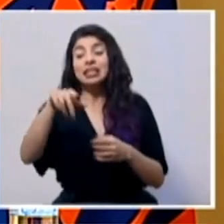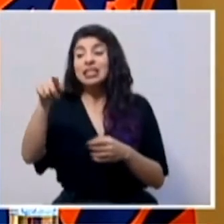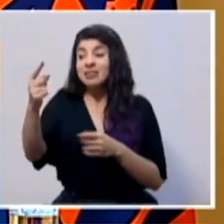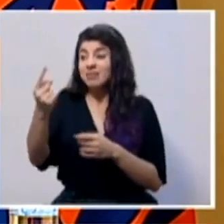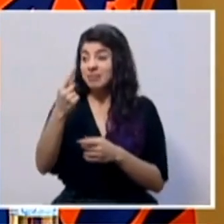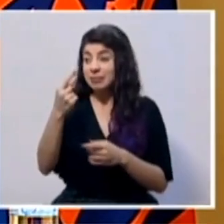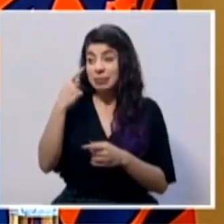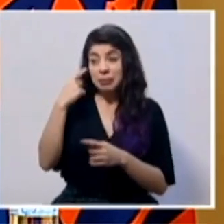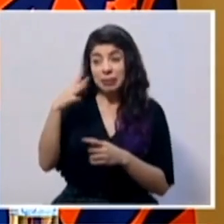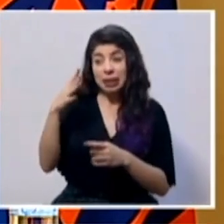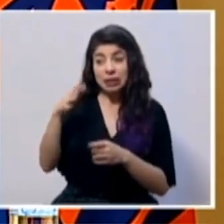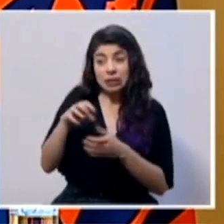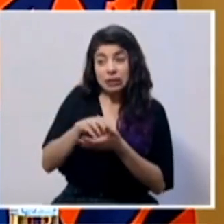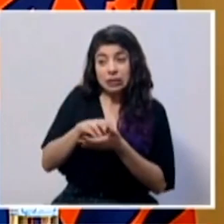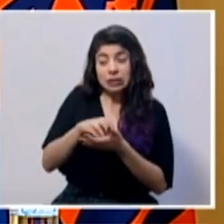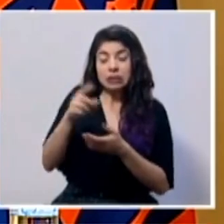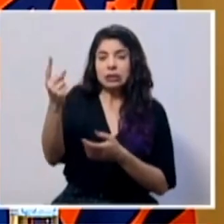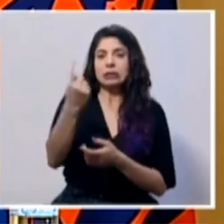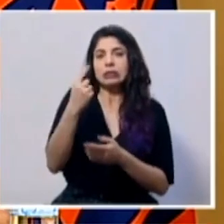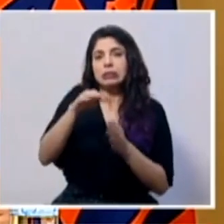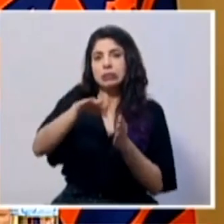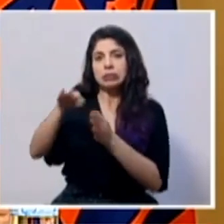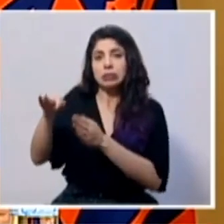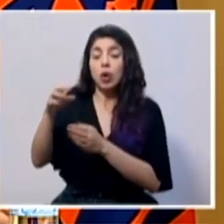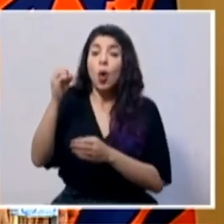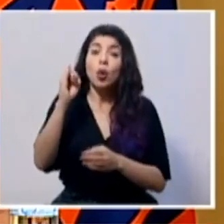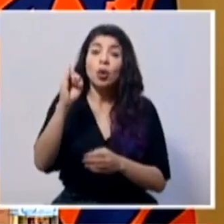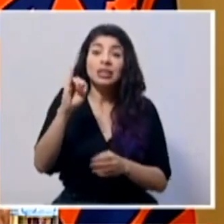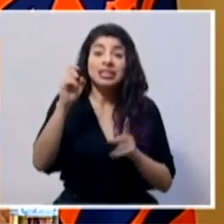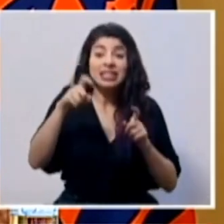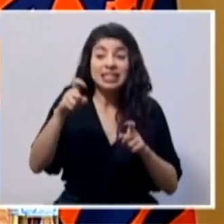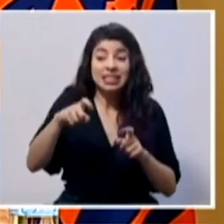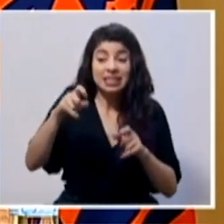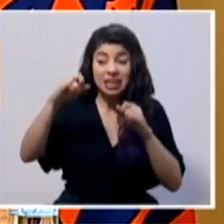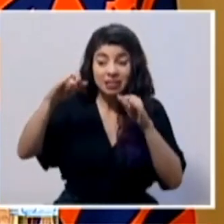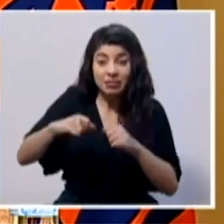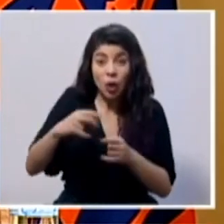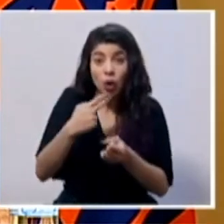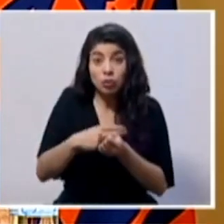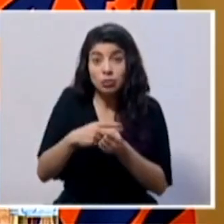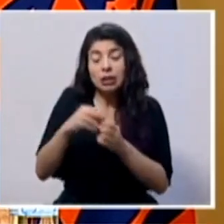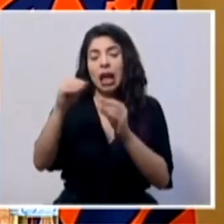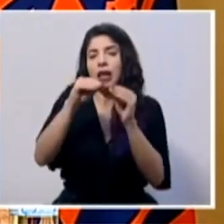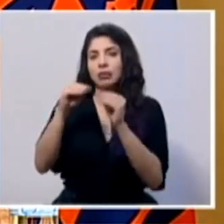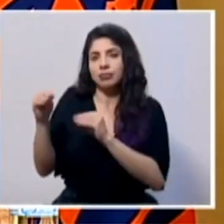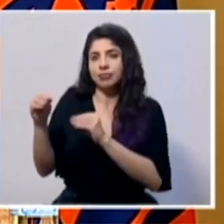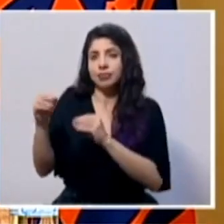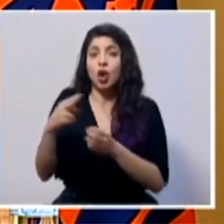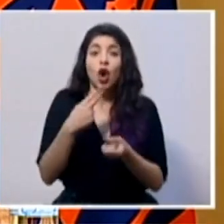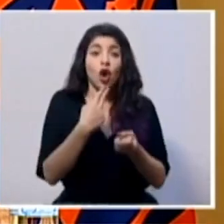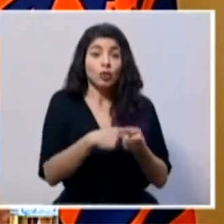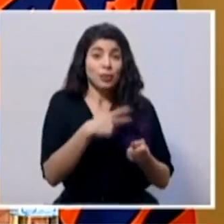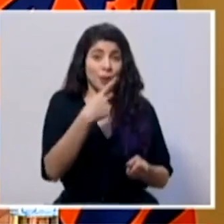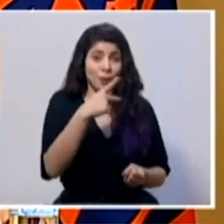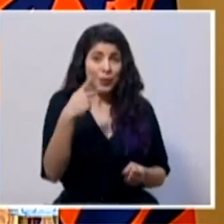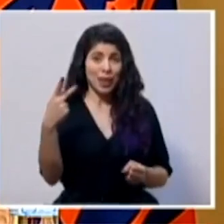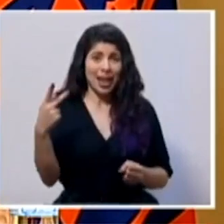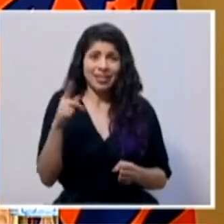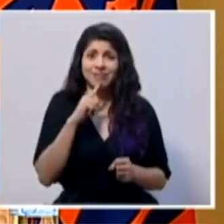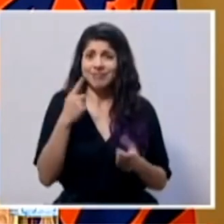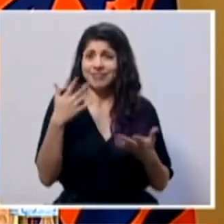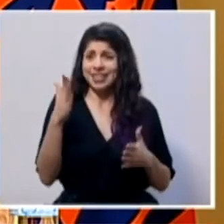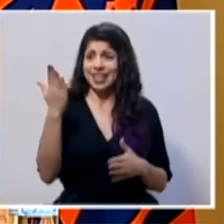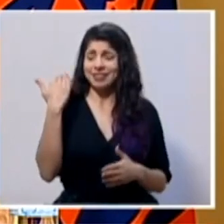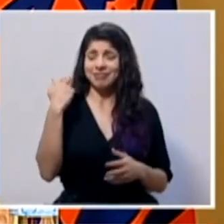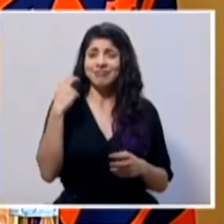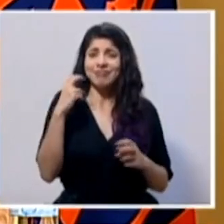e inclusive áreas de si fuera necesario internamiento, o ojalá que no. En el hospital de Punta Arenas, de hecho hicimos una